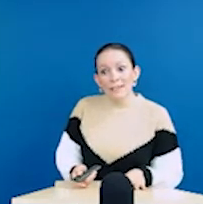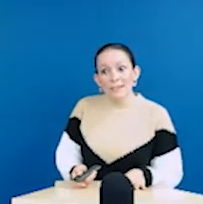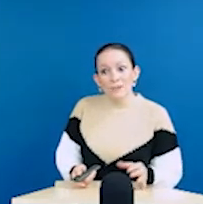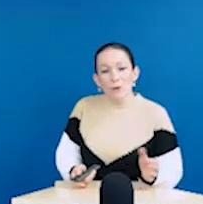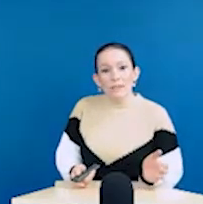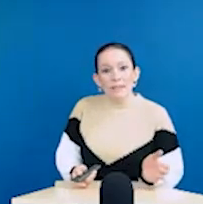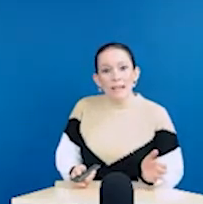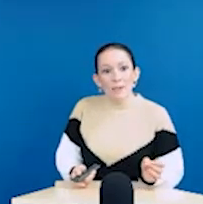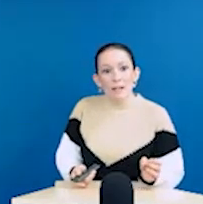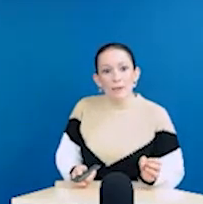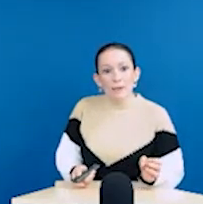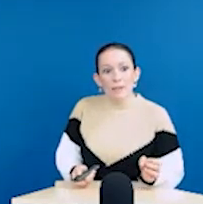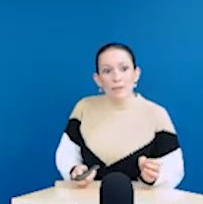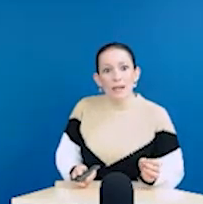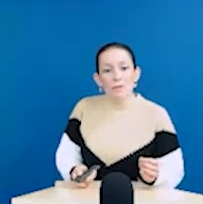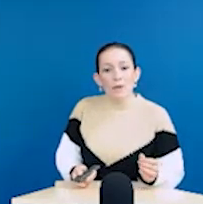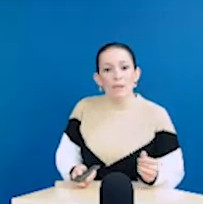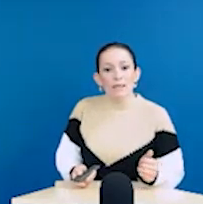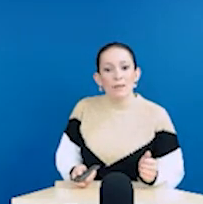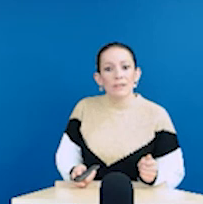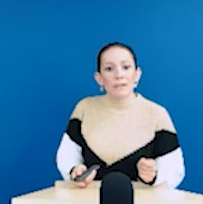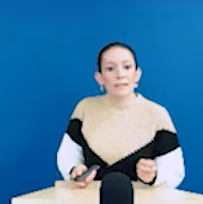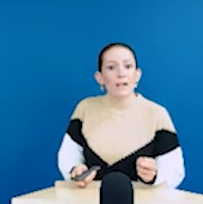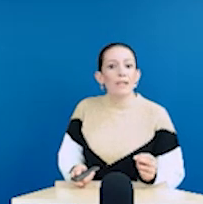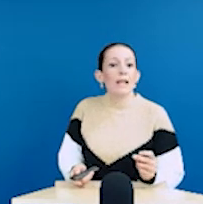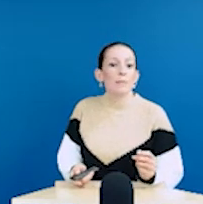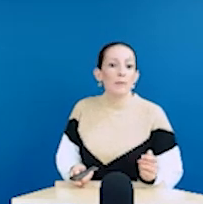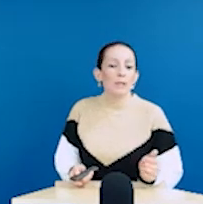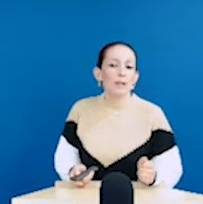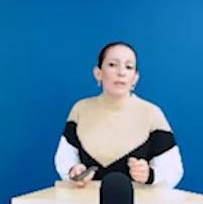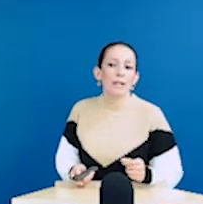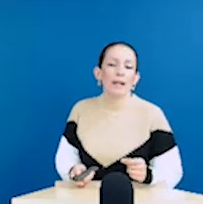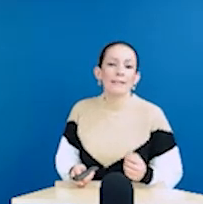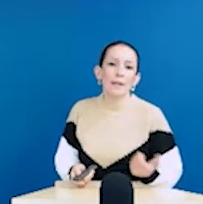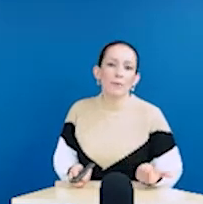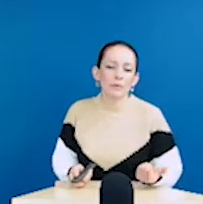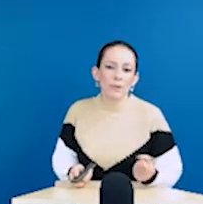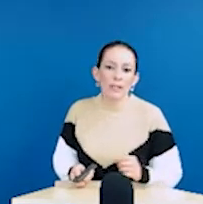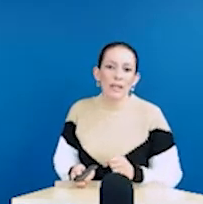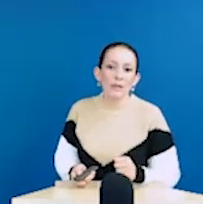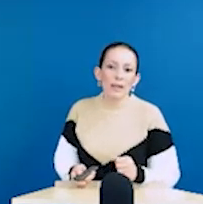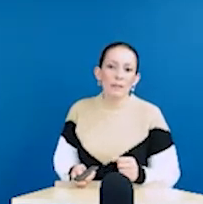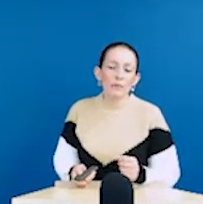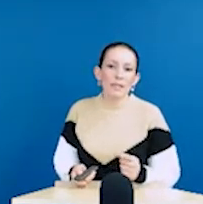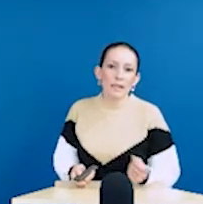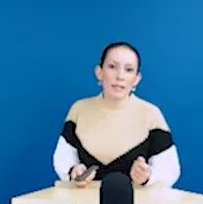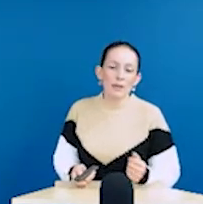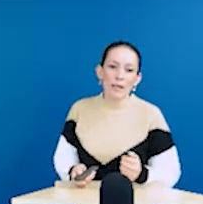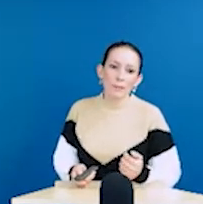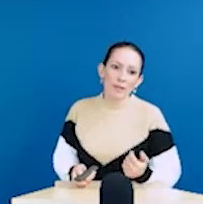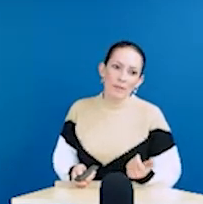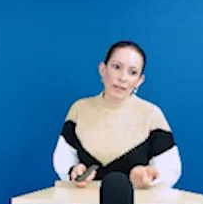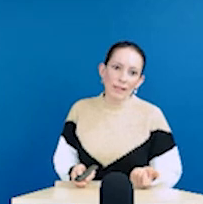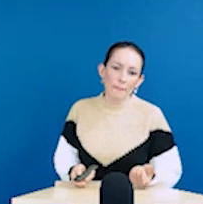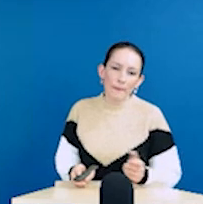Todo es claro en la fotografía. El cuidado humanizado está basado en el amor, en lo que hacemos, en lo que queremos brindar, en lo